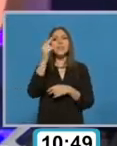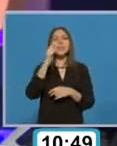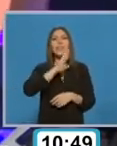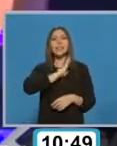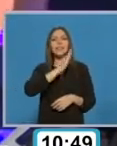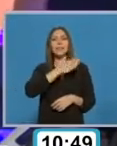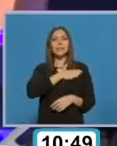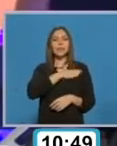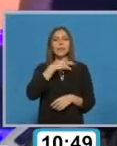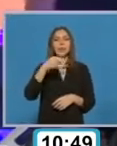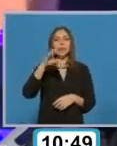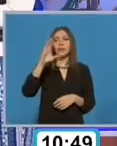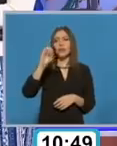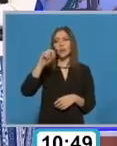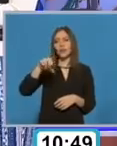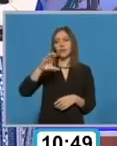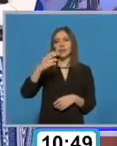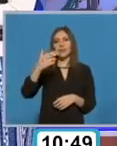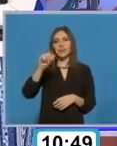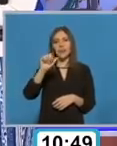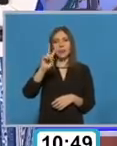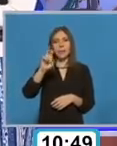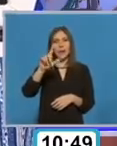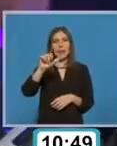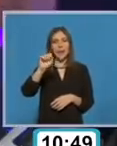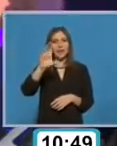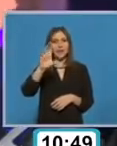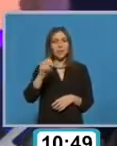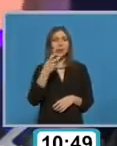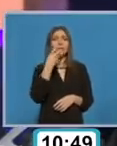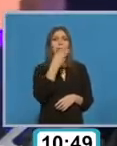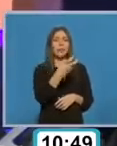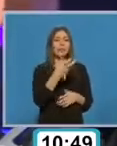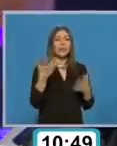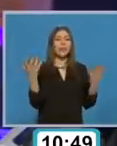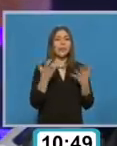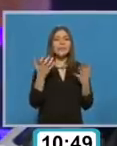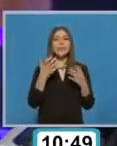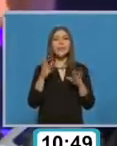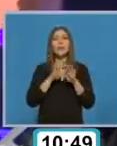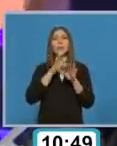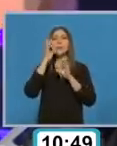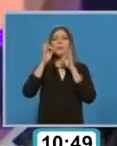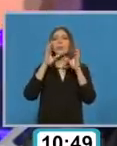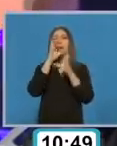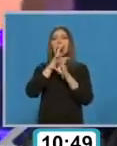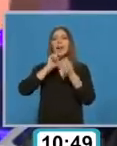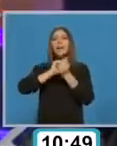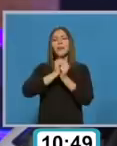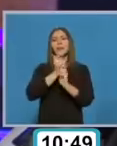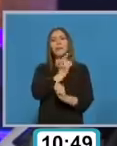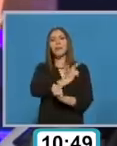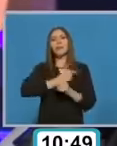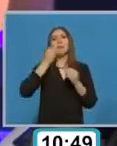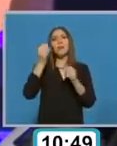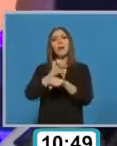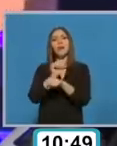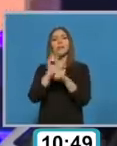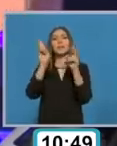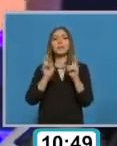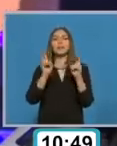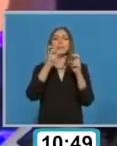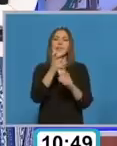de Conchita o Concha Velasco, que fue la que hizo popular este tema y muchos artistas han grabado